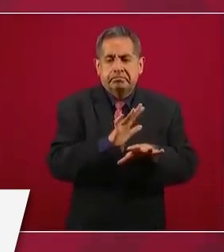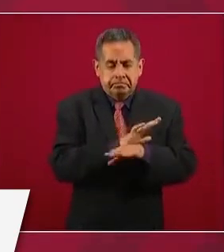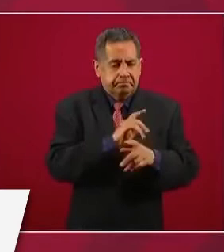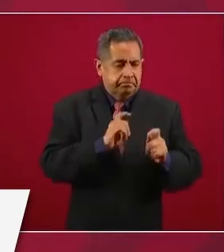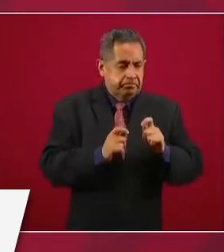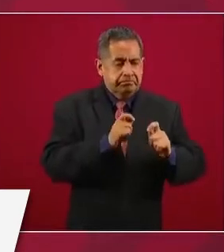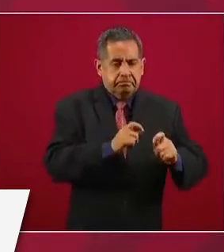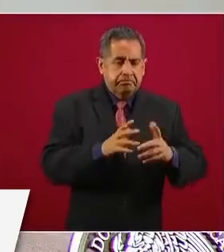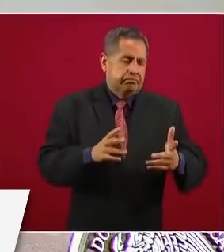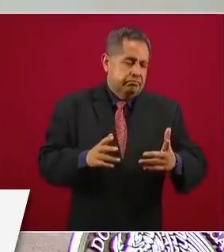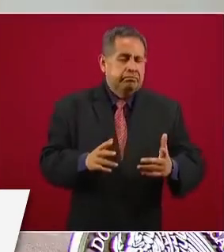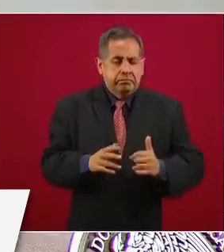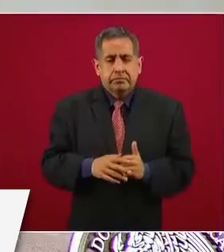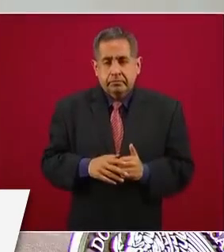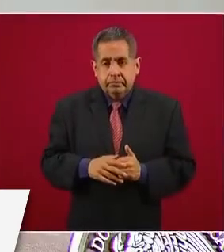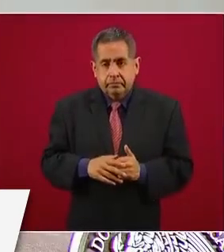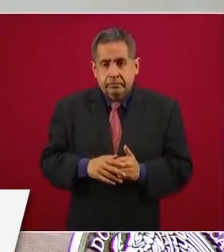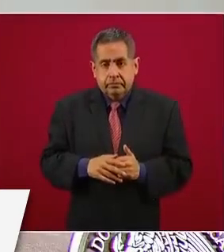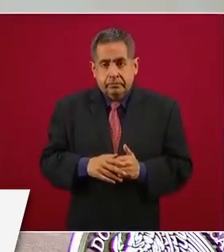Contemplaba